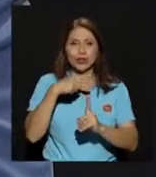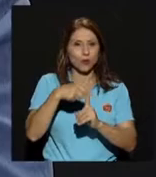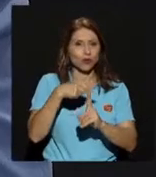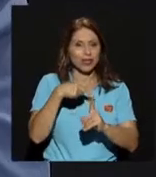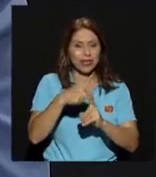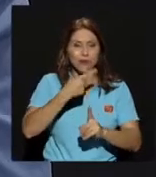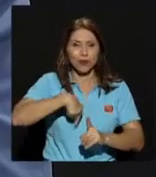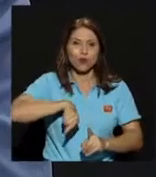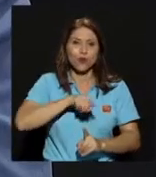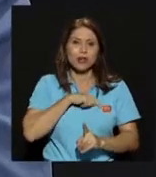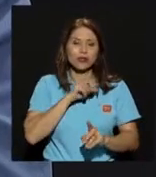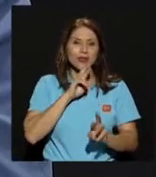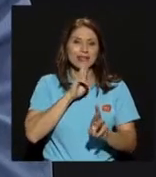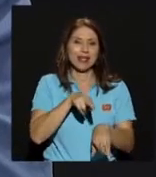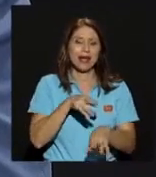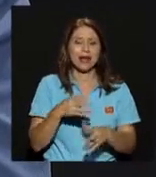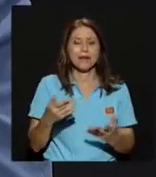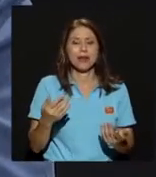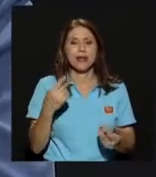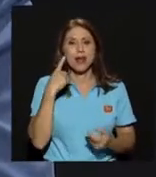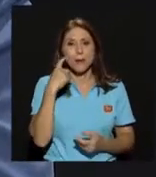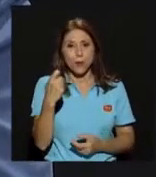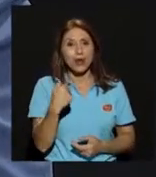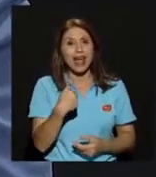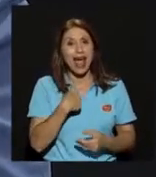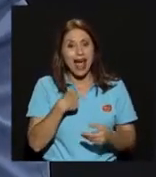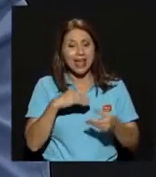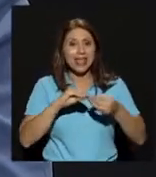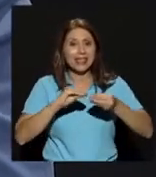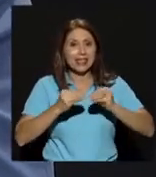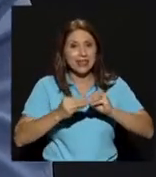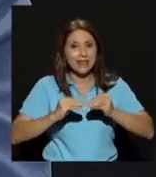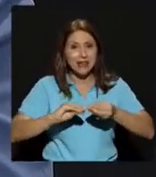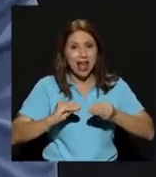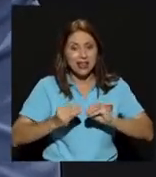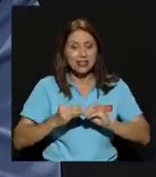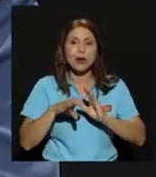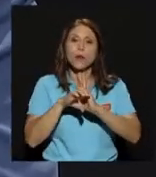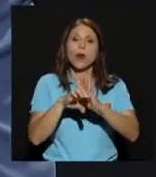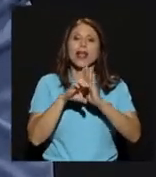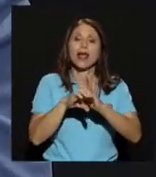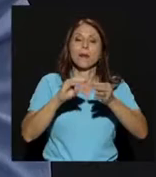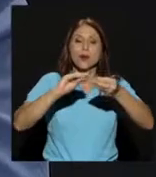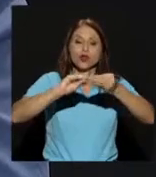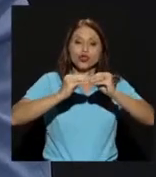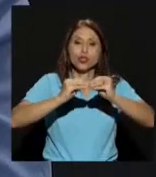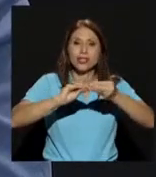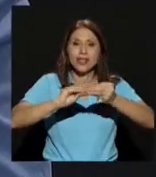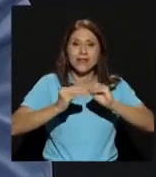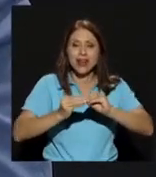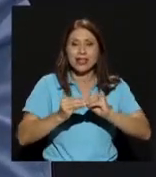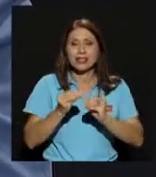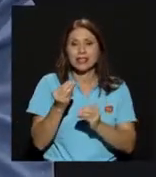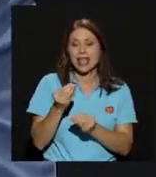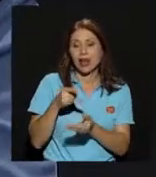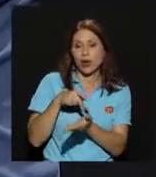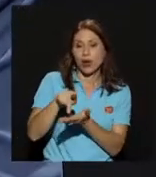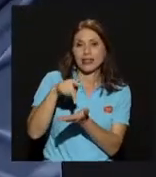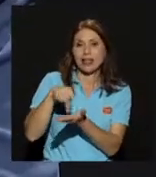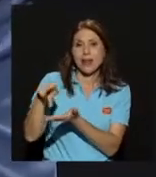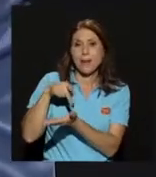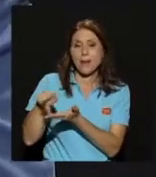dictamen en el sentido de que hay cifras por ejemplo las cifras de las planillas del mes que están